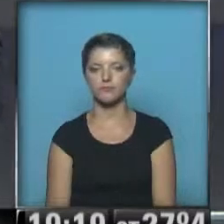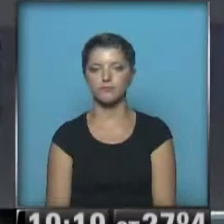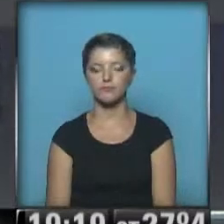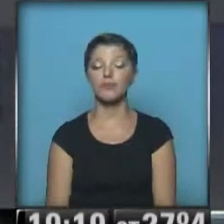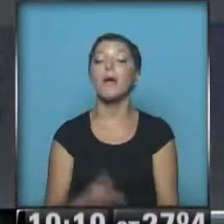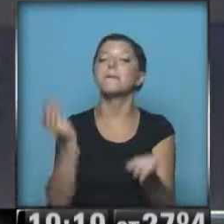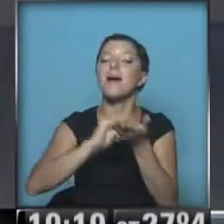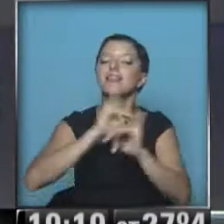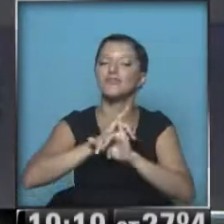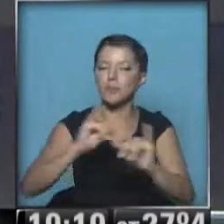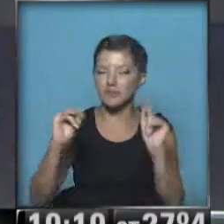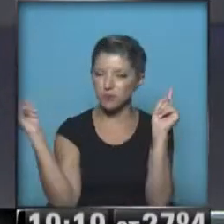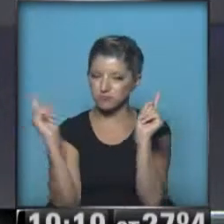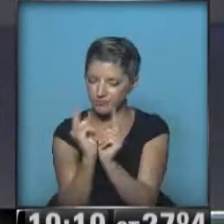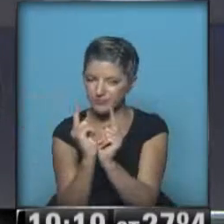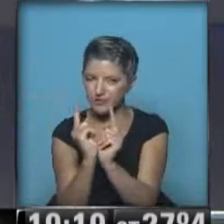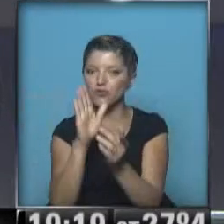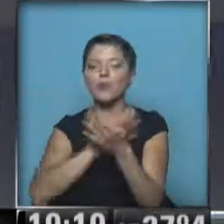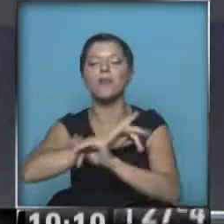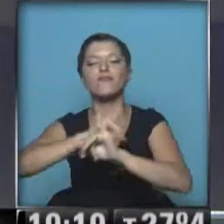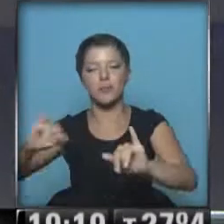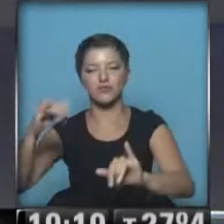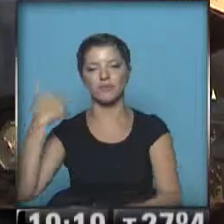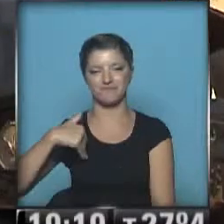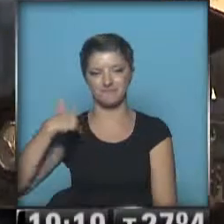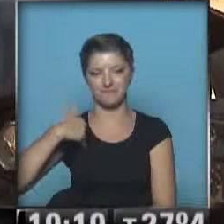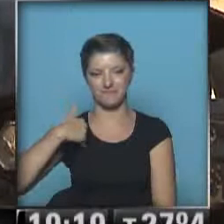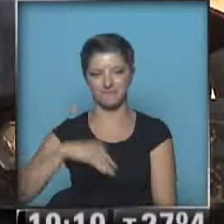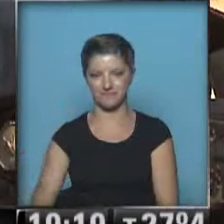Más información ahora en esta síntesis de noticias de nuestro país.